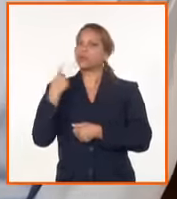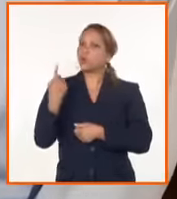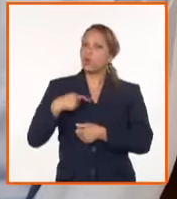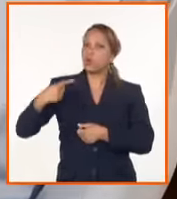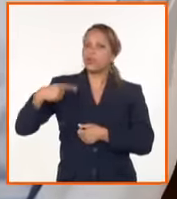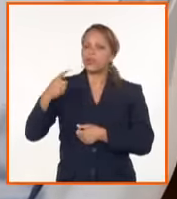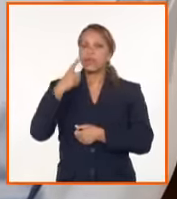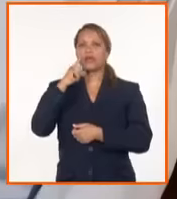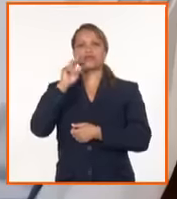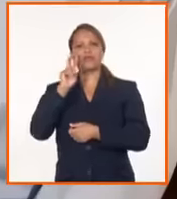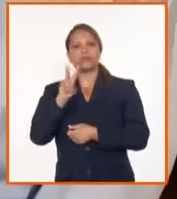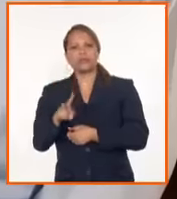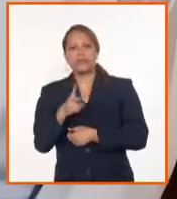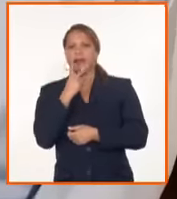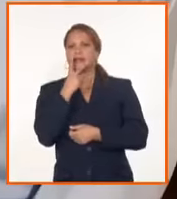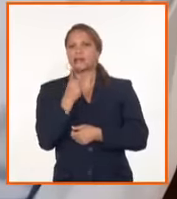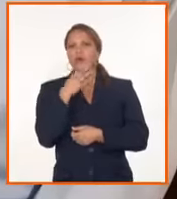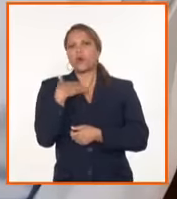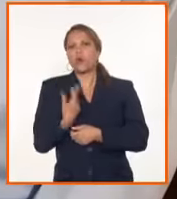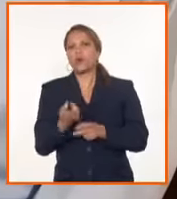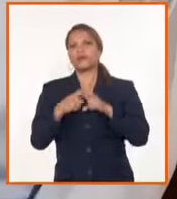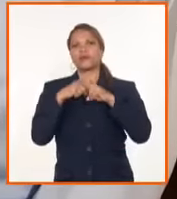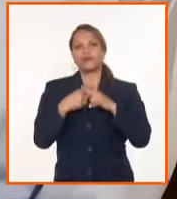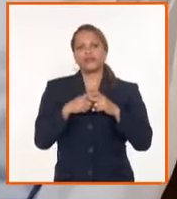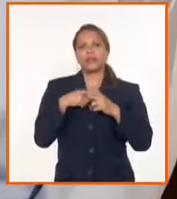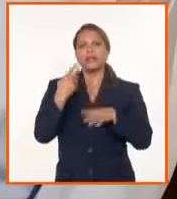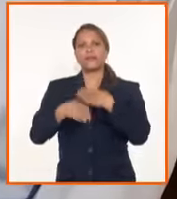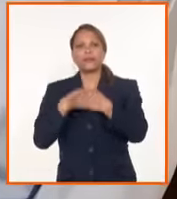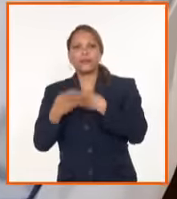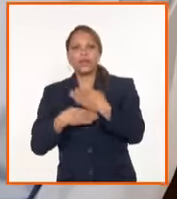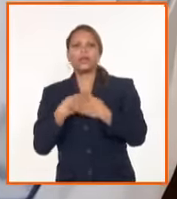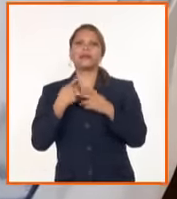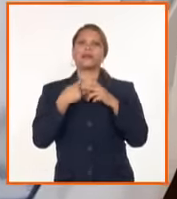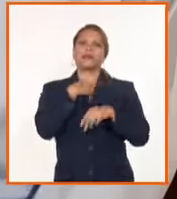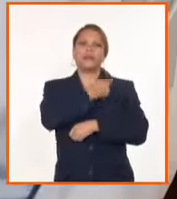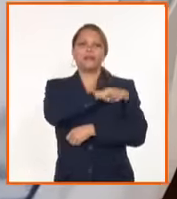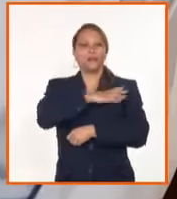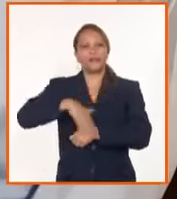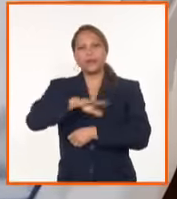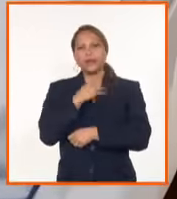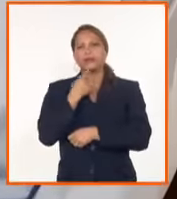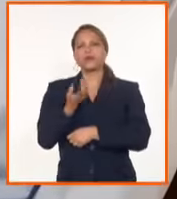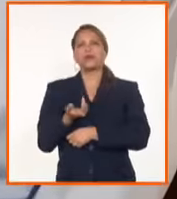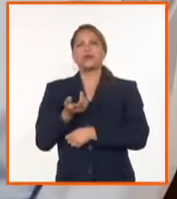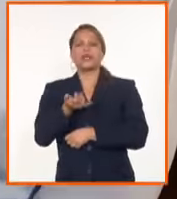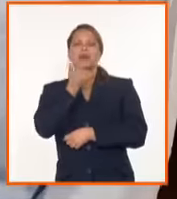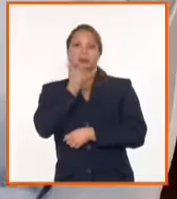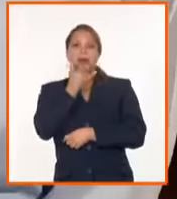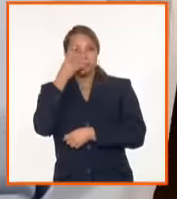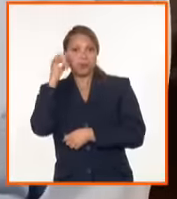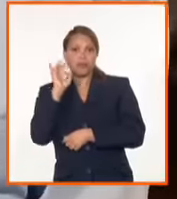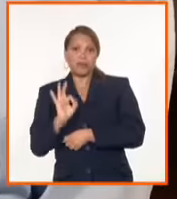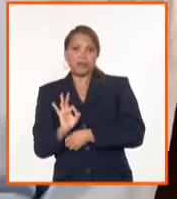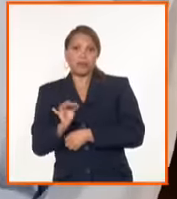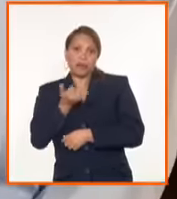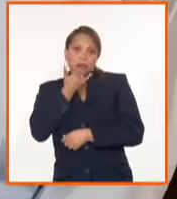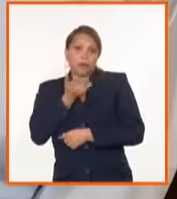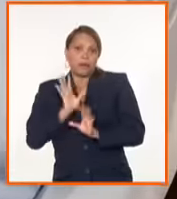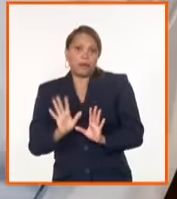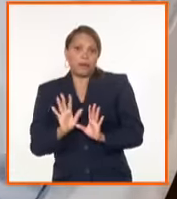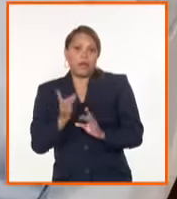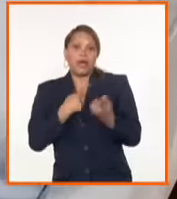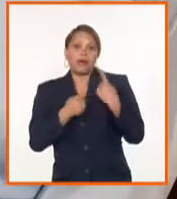cualquier cosa de cómo podemos dar un poquito más para la población, de cómo podemos perfeccionar, que nos equivocamos, sí, nos equivocamos. Los que dicen que